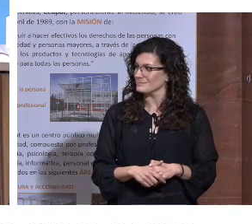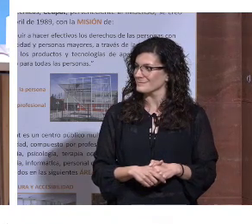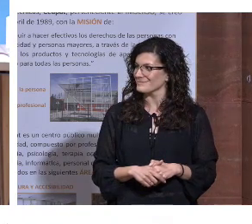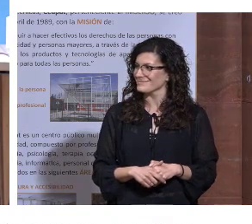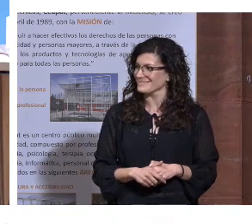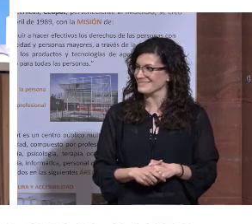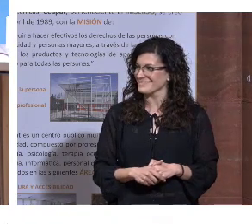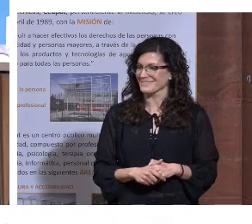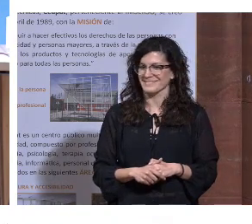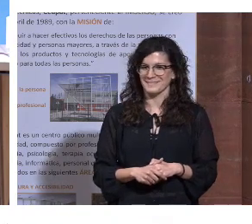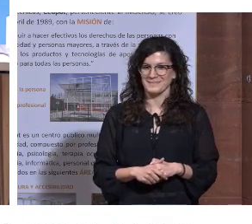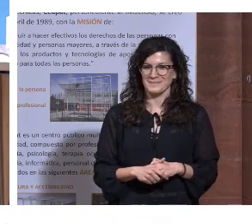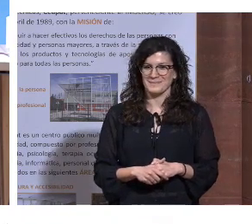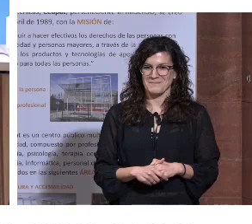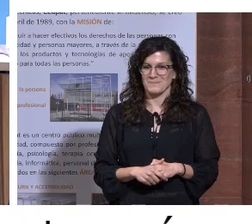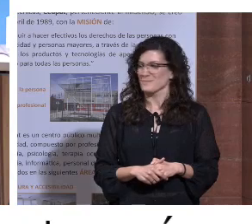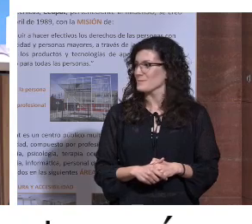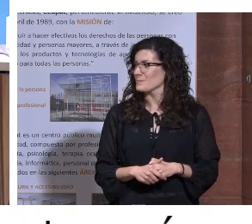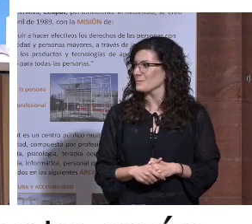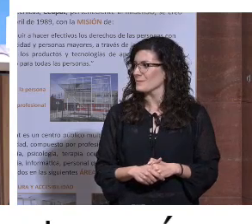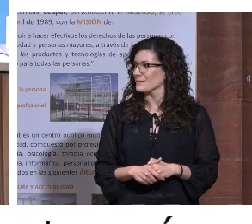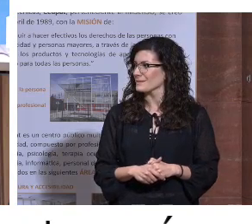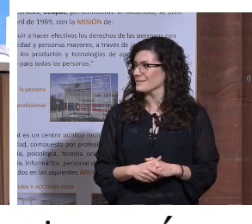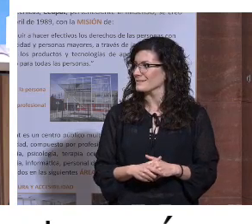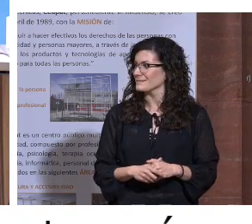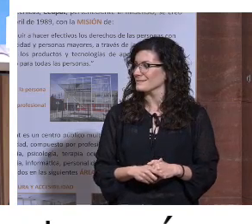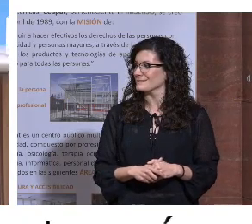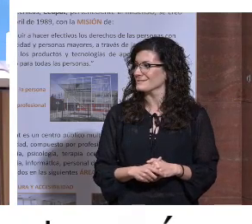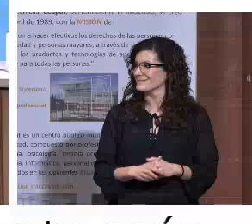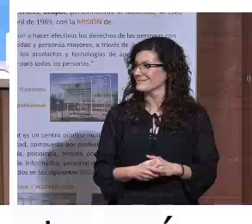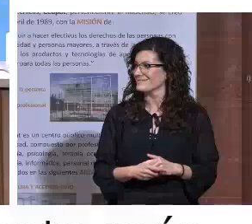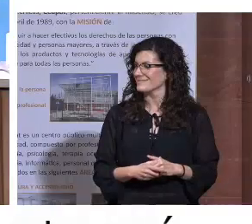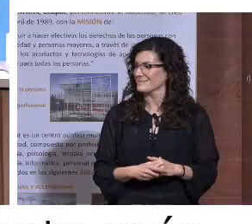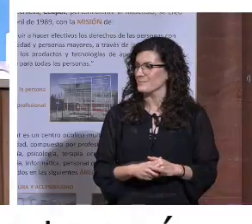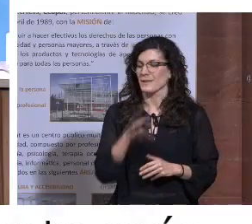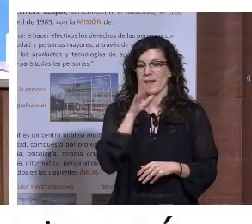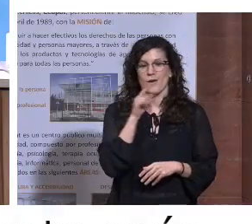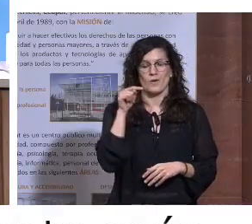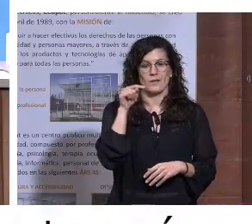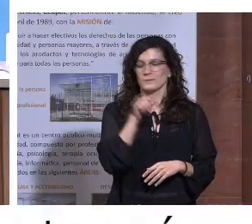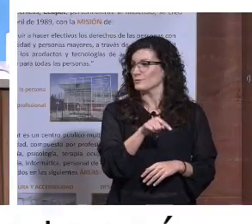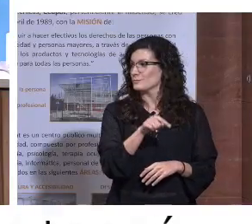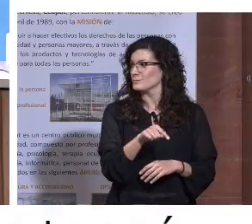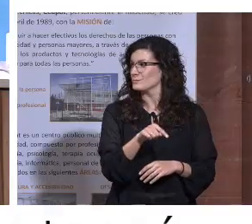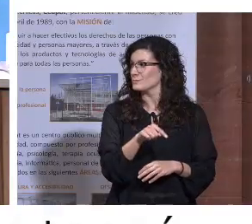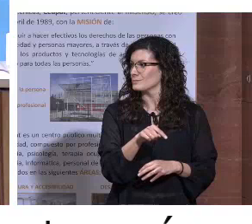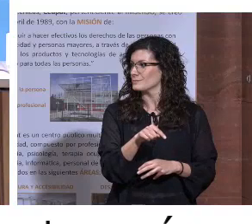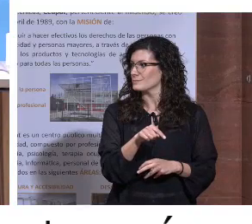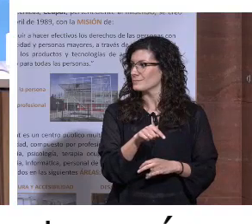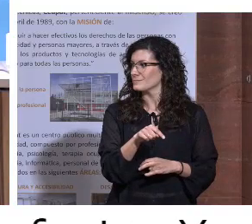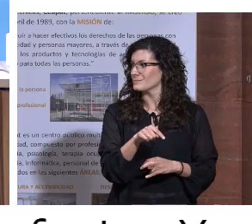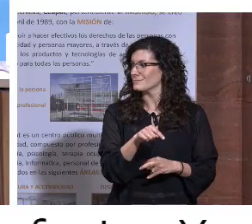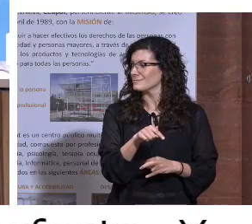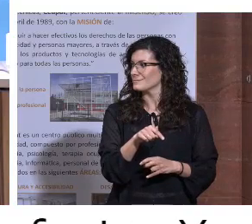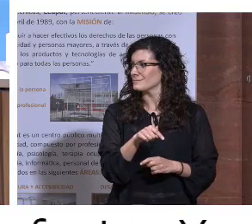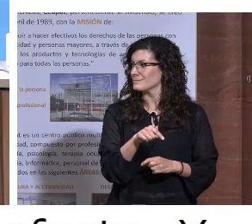es perfecto. Ahí. Y ahora pon esto hacia mí. Ahí, perfecto. Ahí. Y ahora voy a coger ahí. Tú